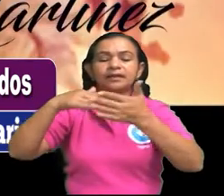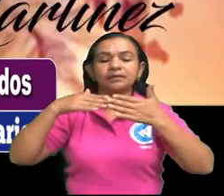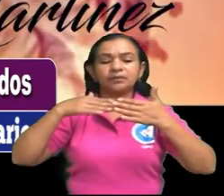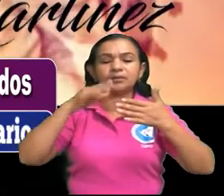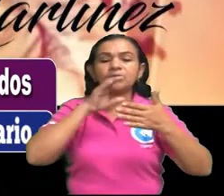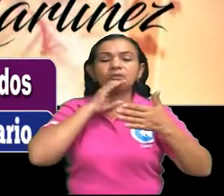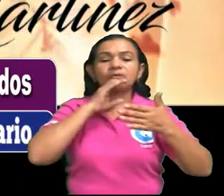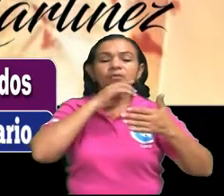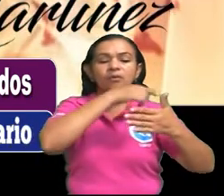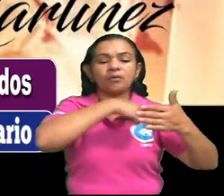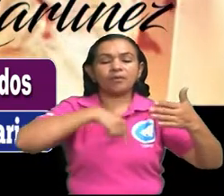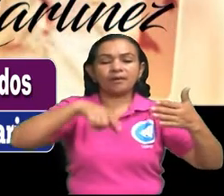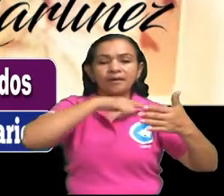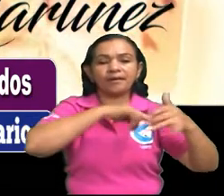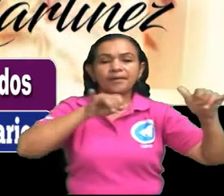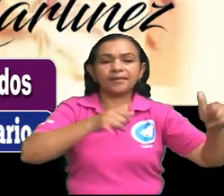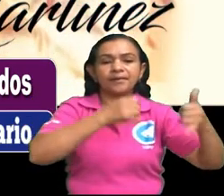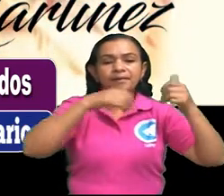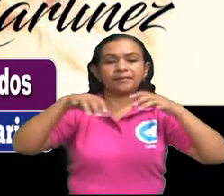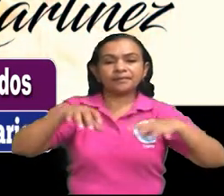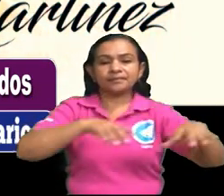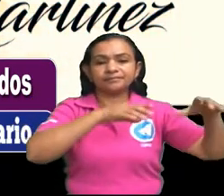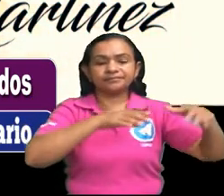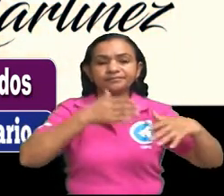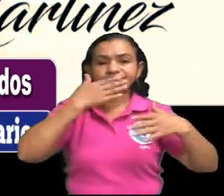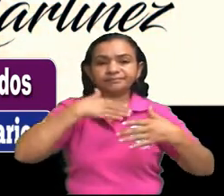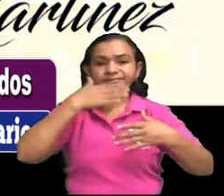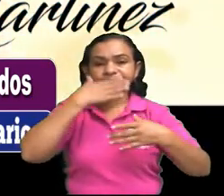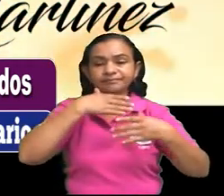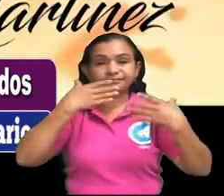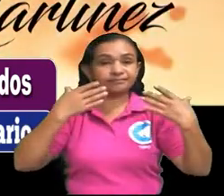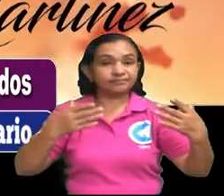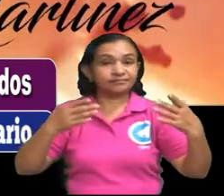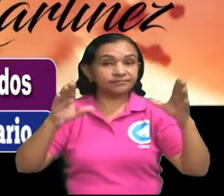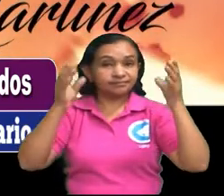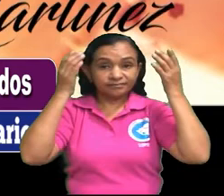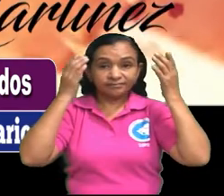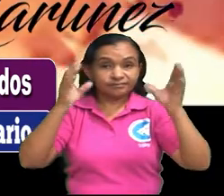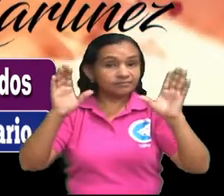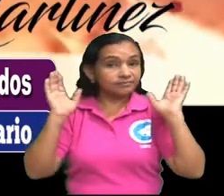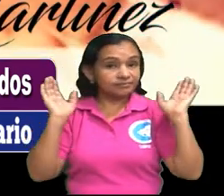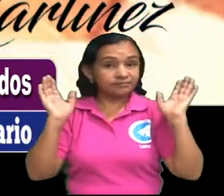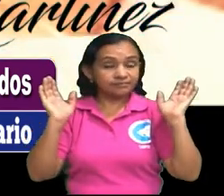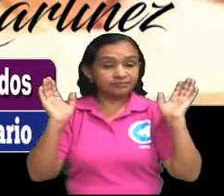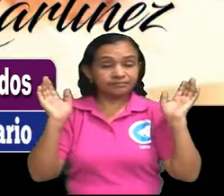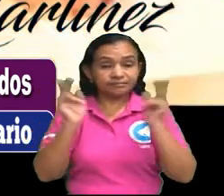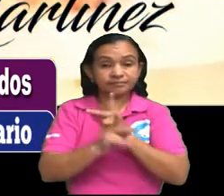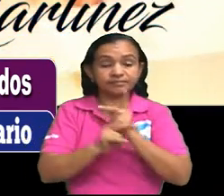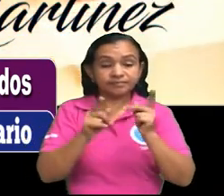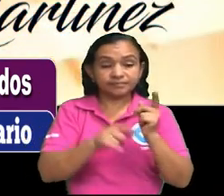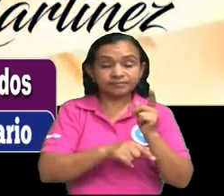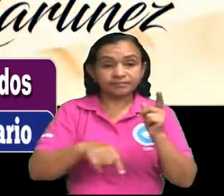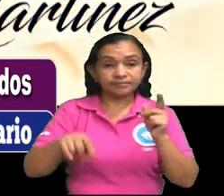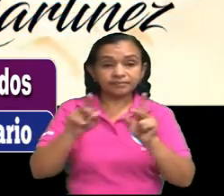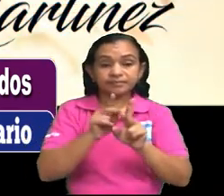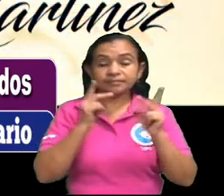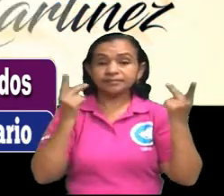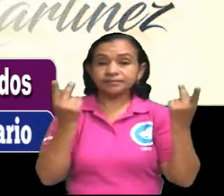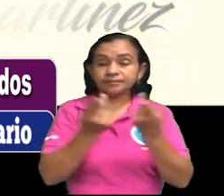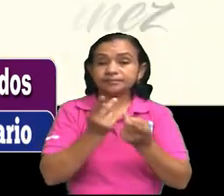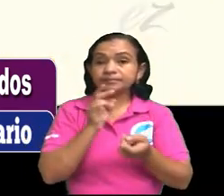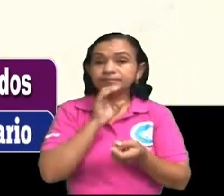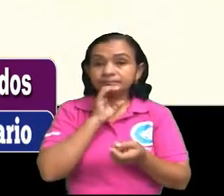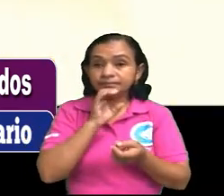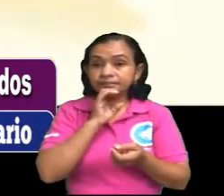donde ocurrían todo tipo de delitos. Donde ocurría todo tipo de digamos, de vejámenes hacia el pueblo cubano,